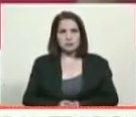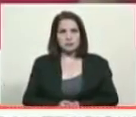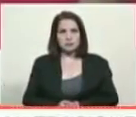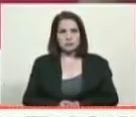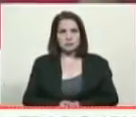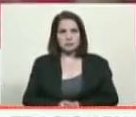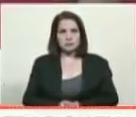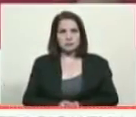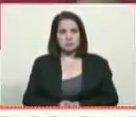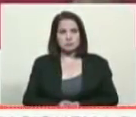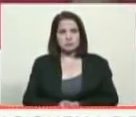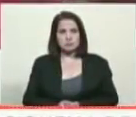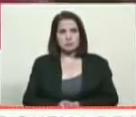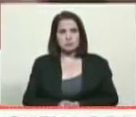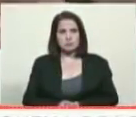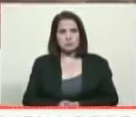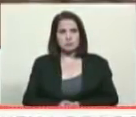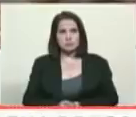Unidos.